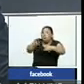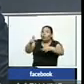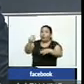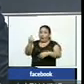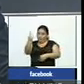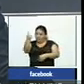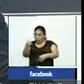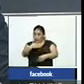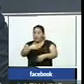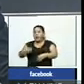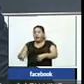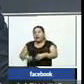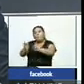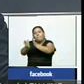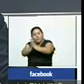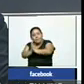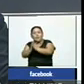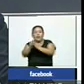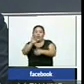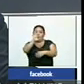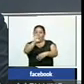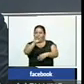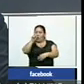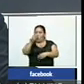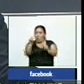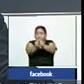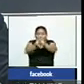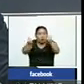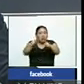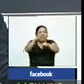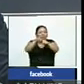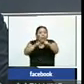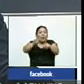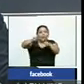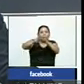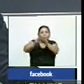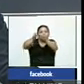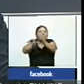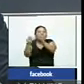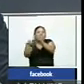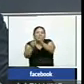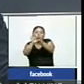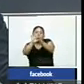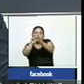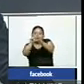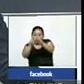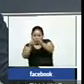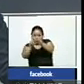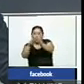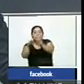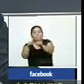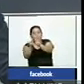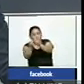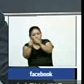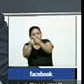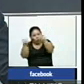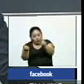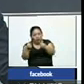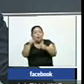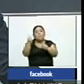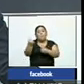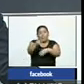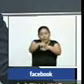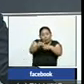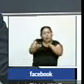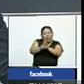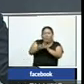presidente Nayib Bukele para la ejecución de la segunda fase del Plan de Control Territorial. Para los legisladores es importante tener claro